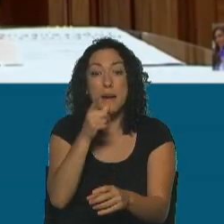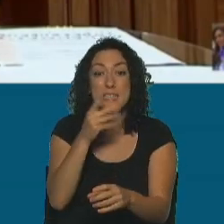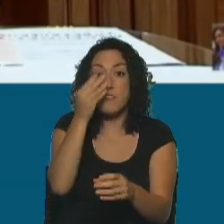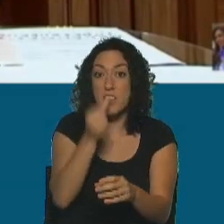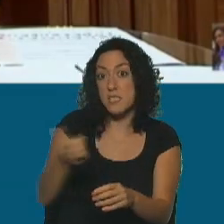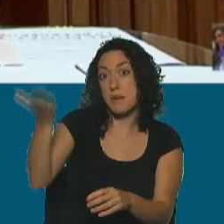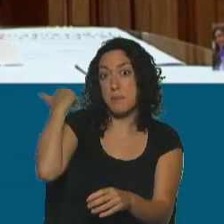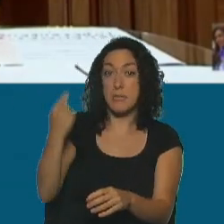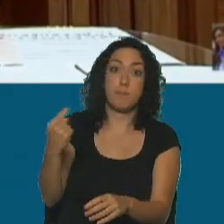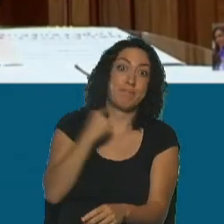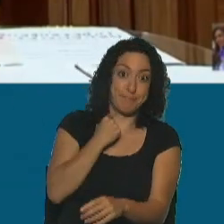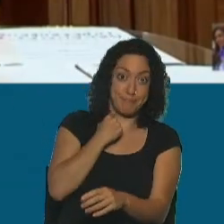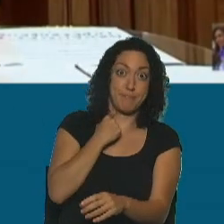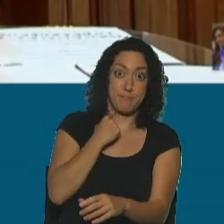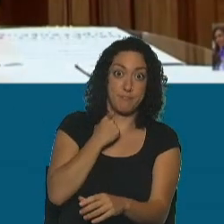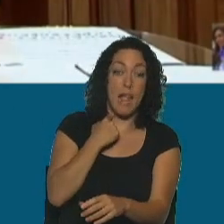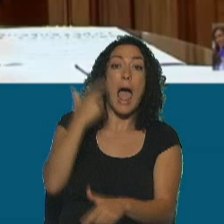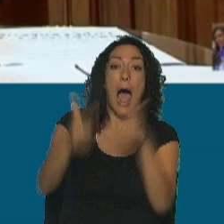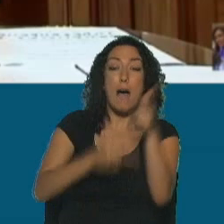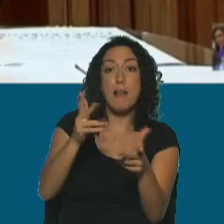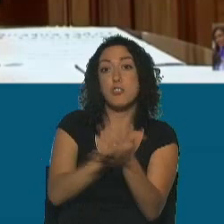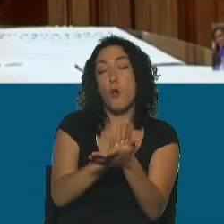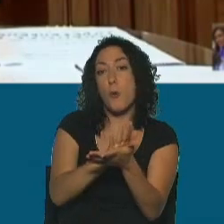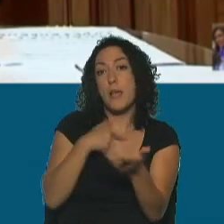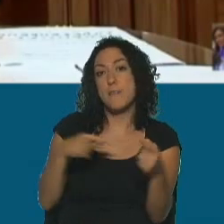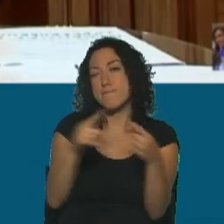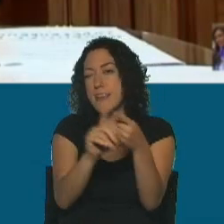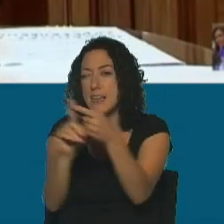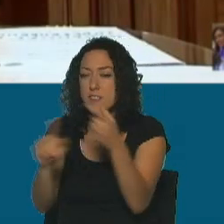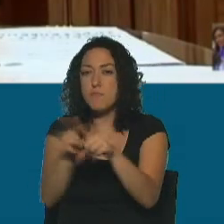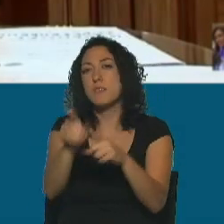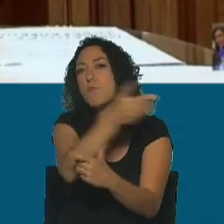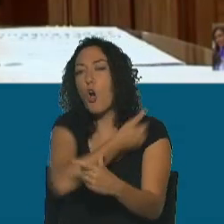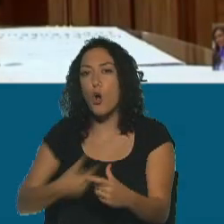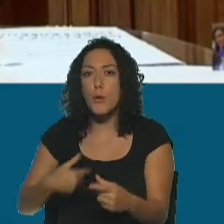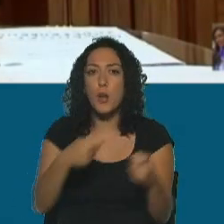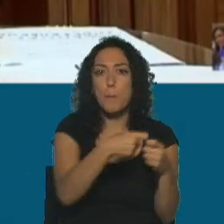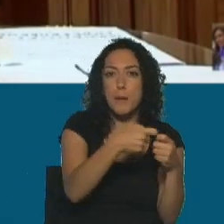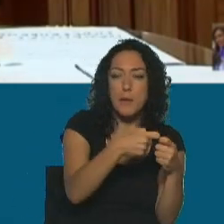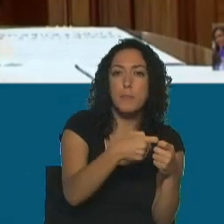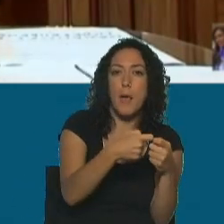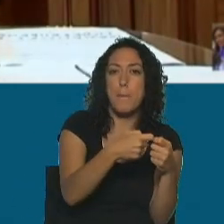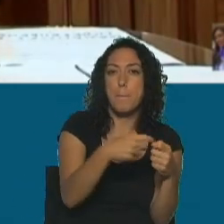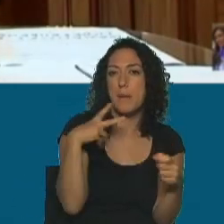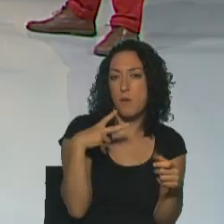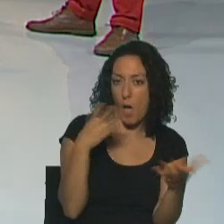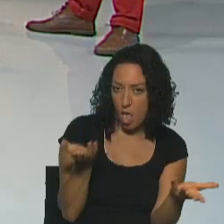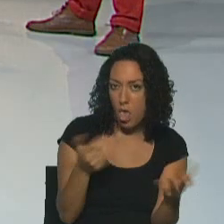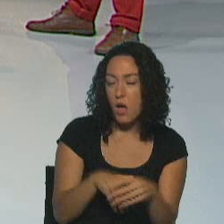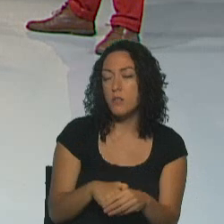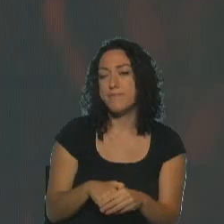de semana, habla de relaciones promiscuas a nivel de un gobierno con una empresa privada.